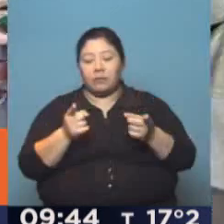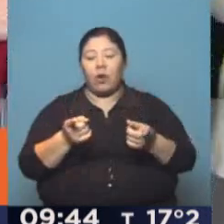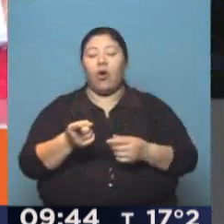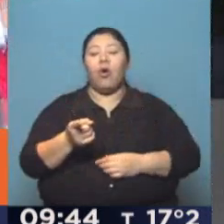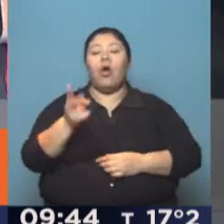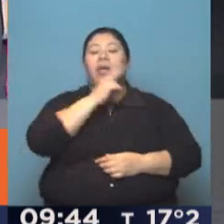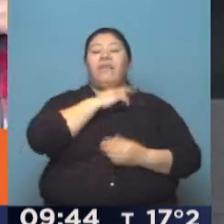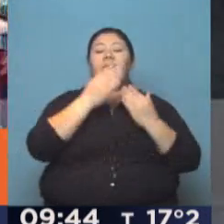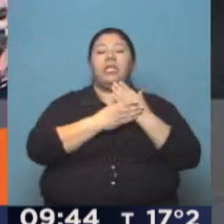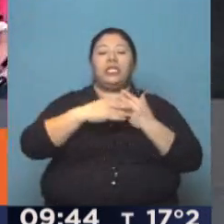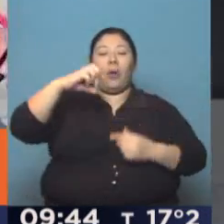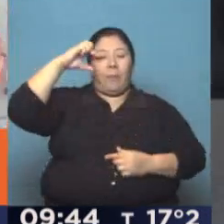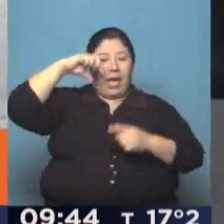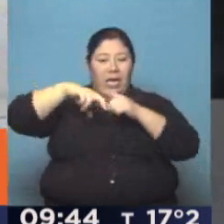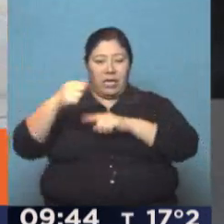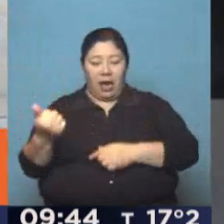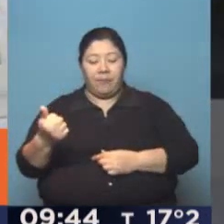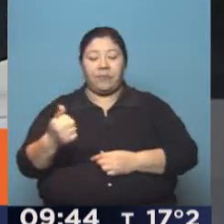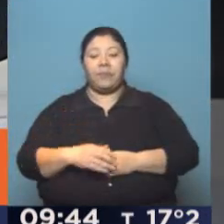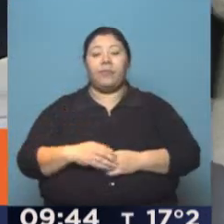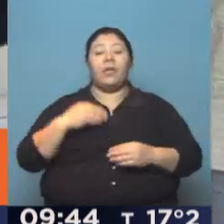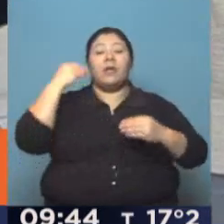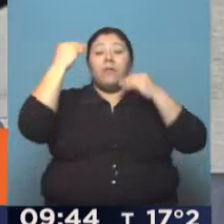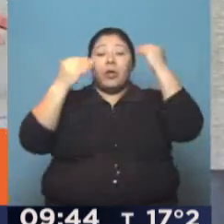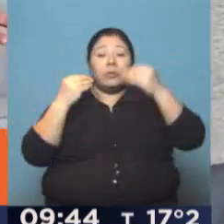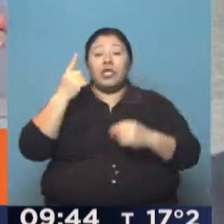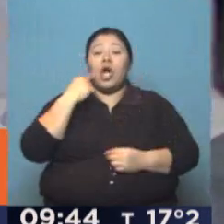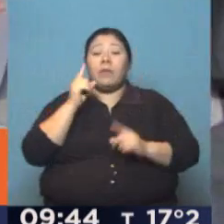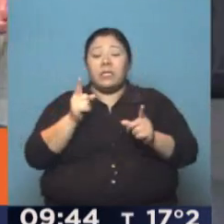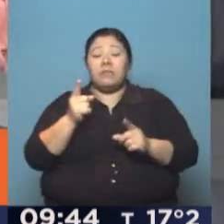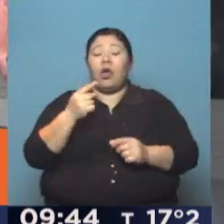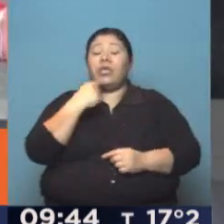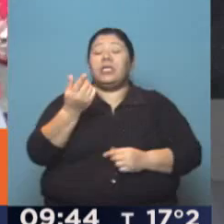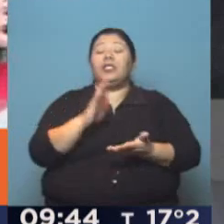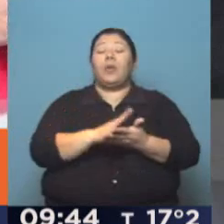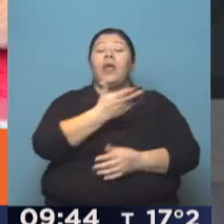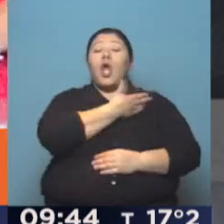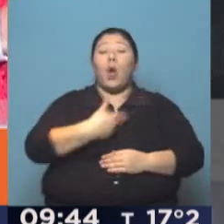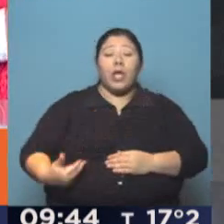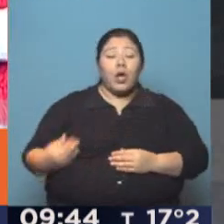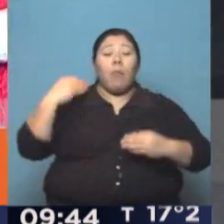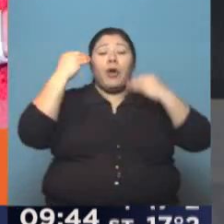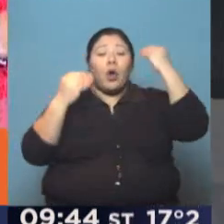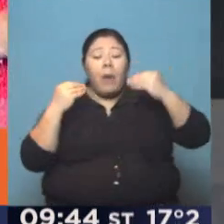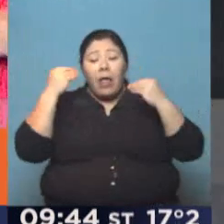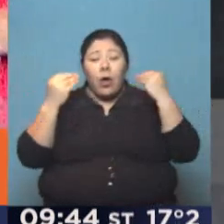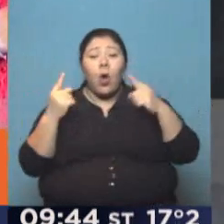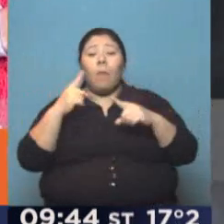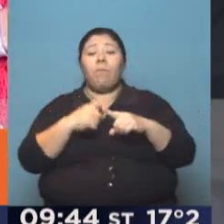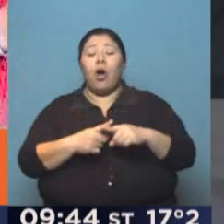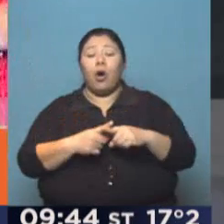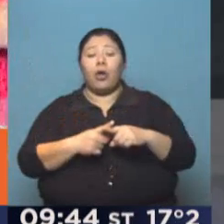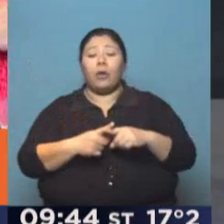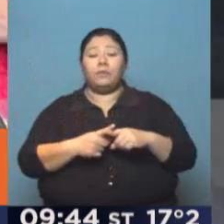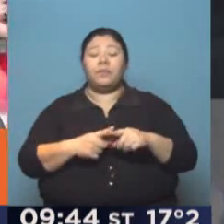Por lo pronto, la preocupación que él además manifiesta por parte del gobierno de la suspensión del efecto de